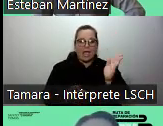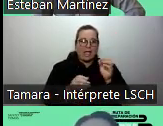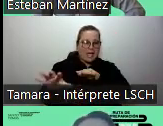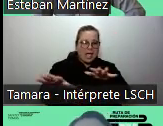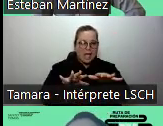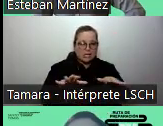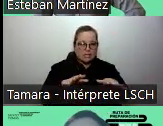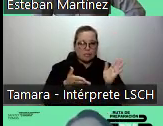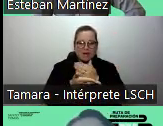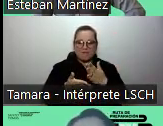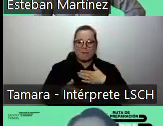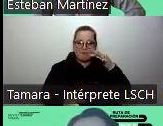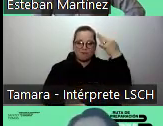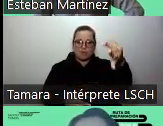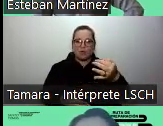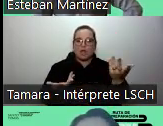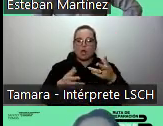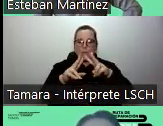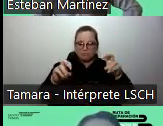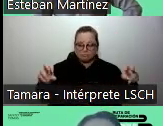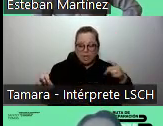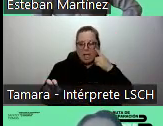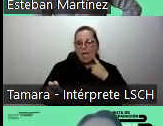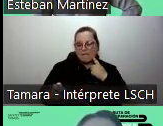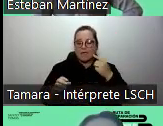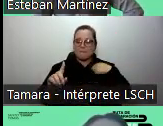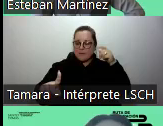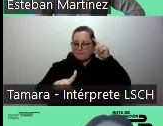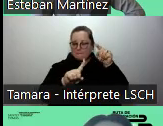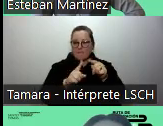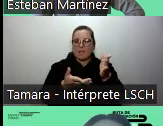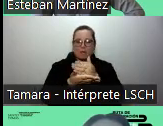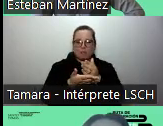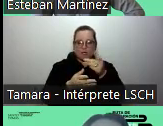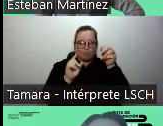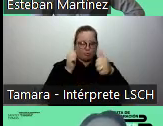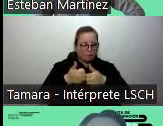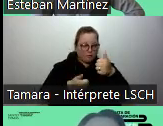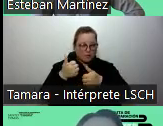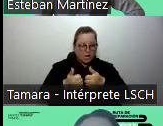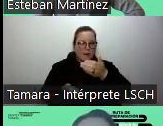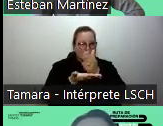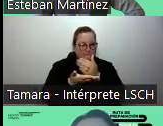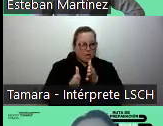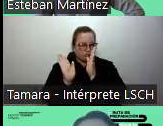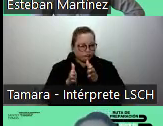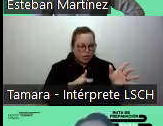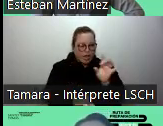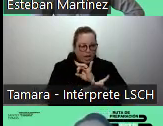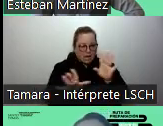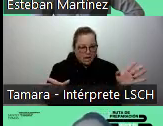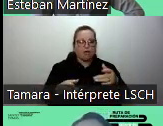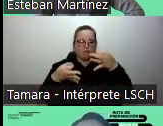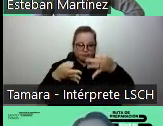exploraremos Cómo transformar tus metas profesionales en un plan de acción concreto Estableciendo pasos claros y realistas para